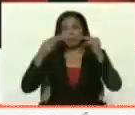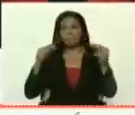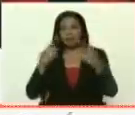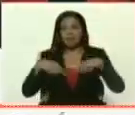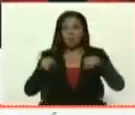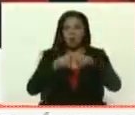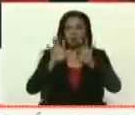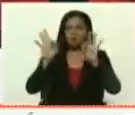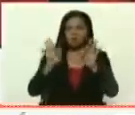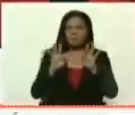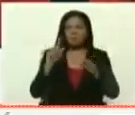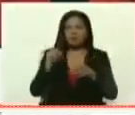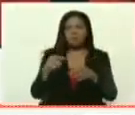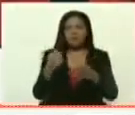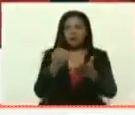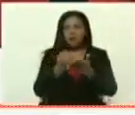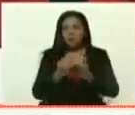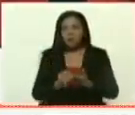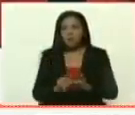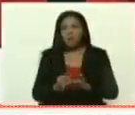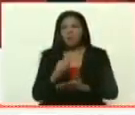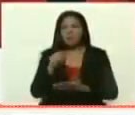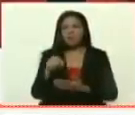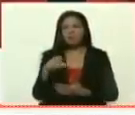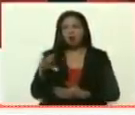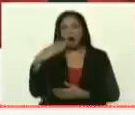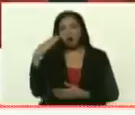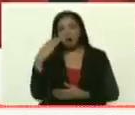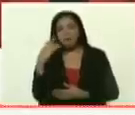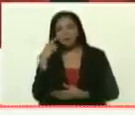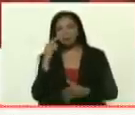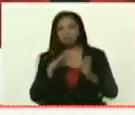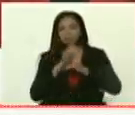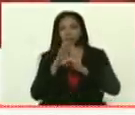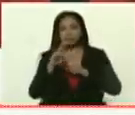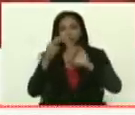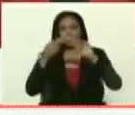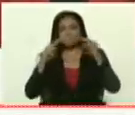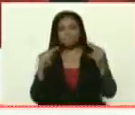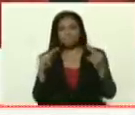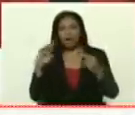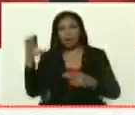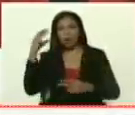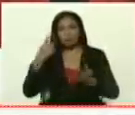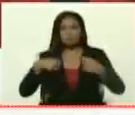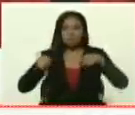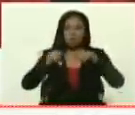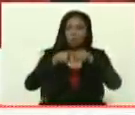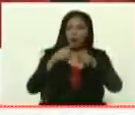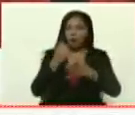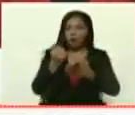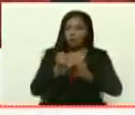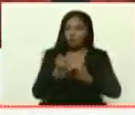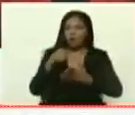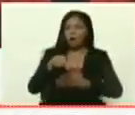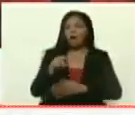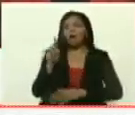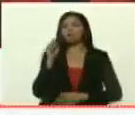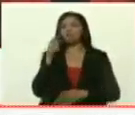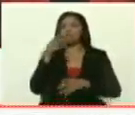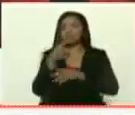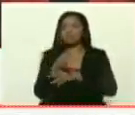como ayudó en su momento a Colombia en los procesos de diálogo por la paz que se desarrollaron